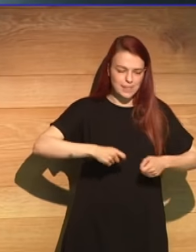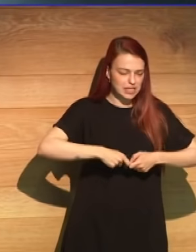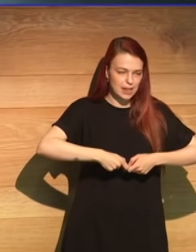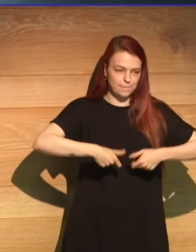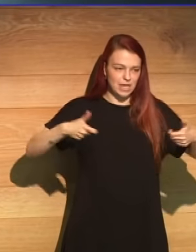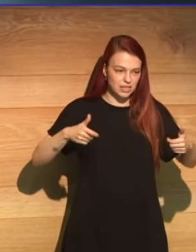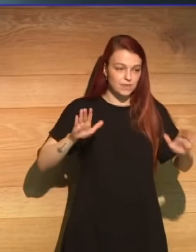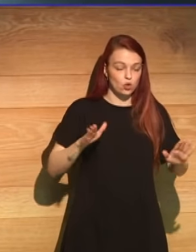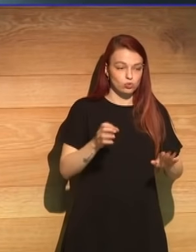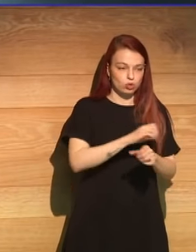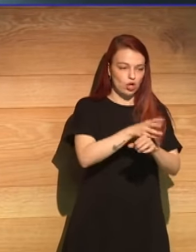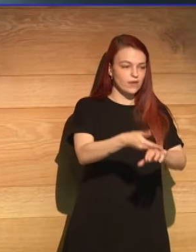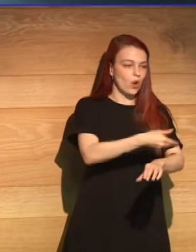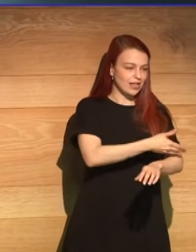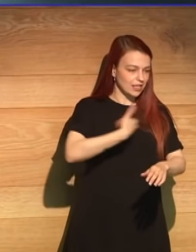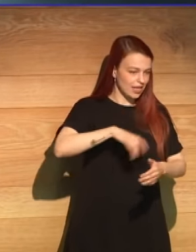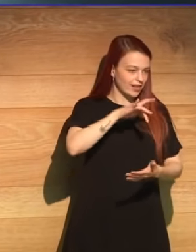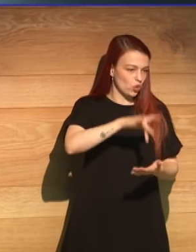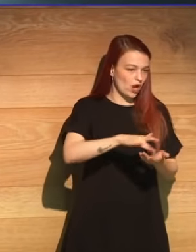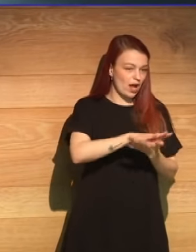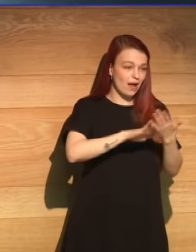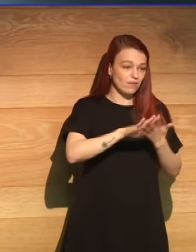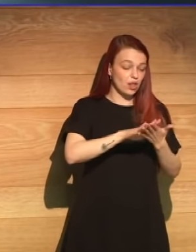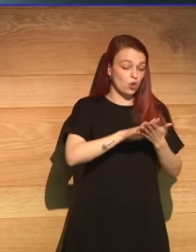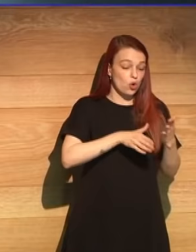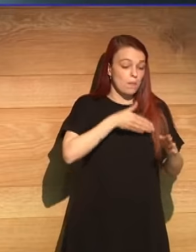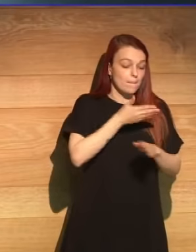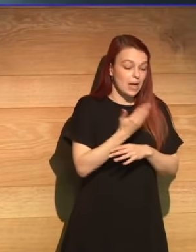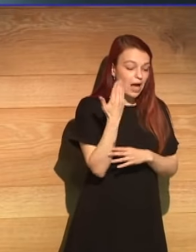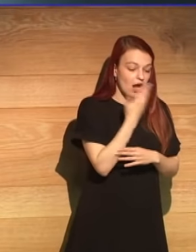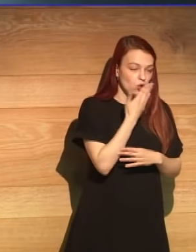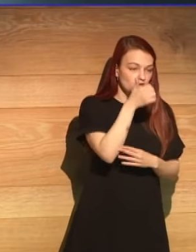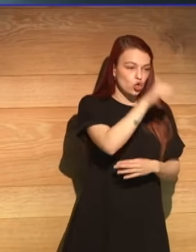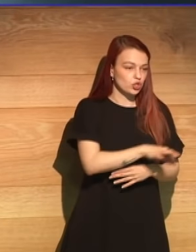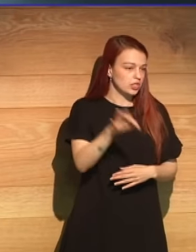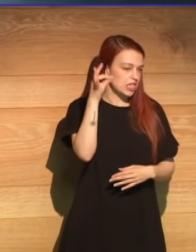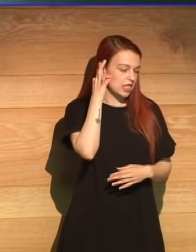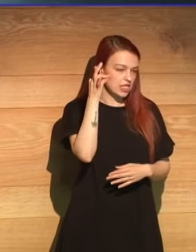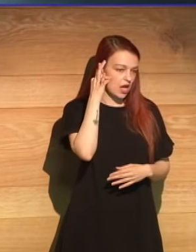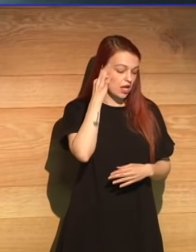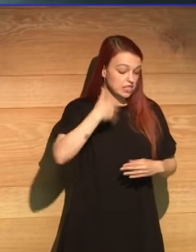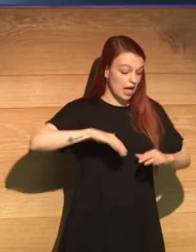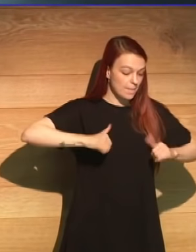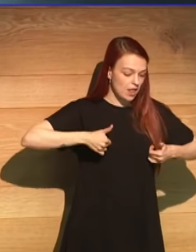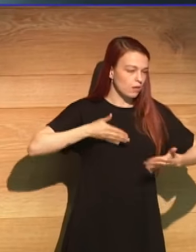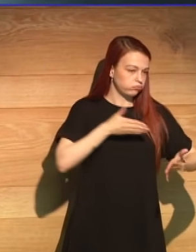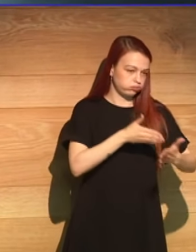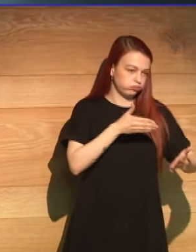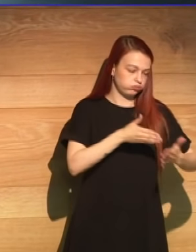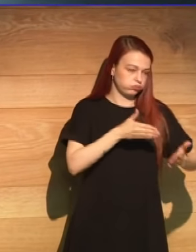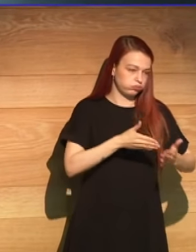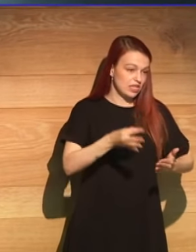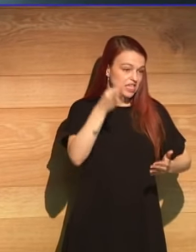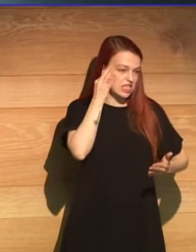de la pandemia esta situación era así, ¿no? O sea, en términos de acceso a la educación, las niñas tienen barreras de entrada muy superiores a las de sus